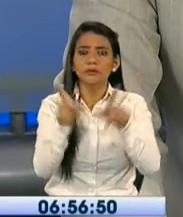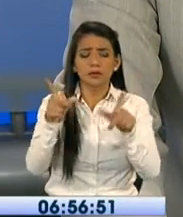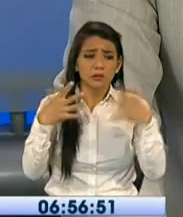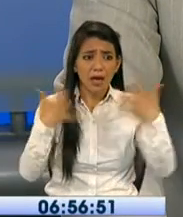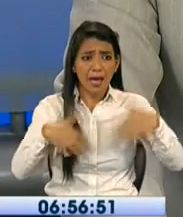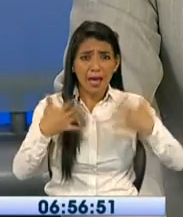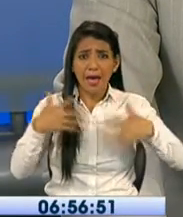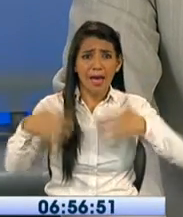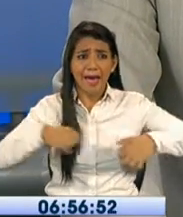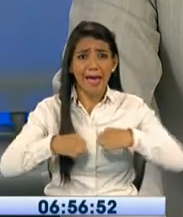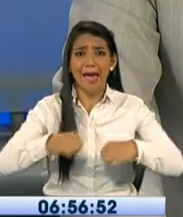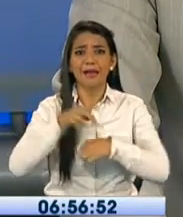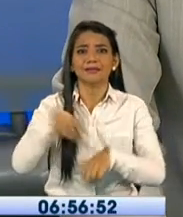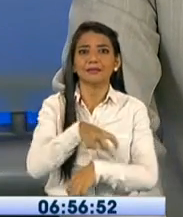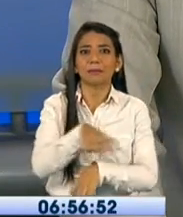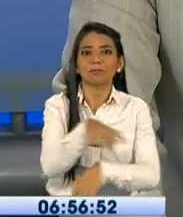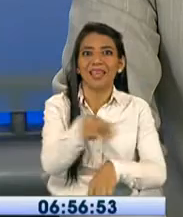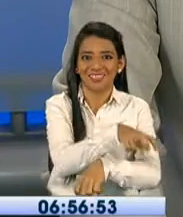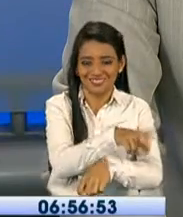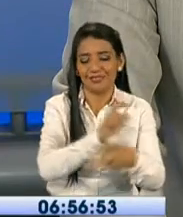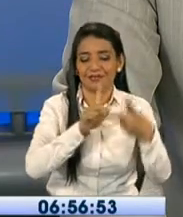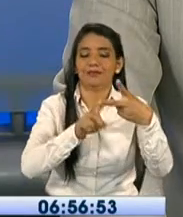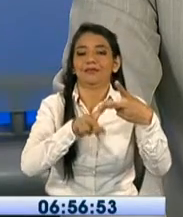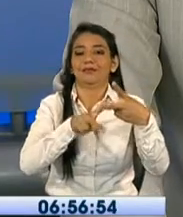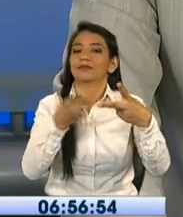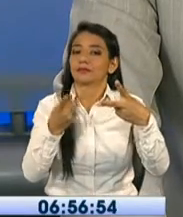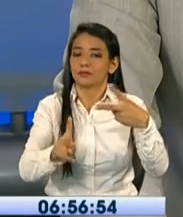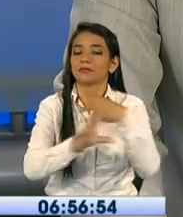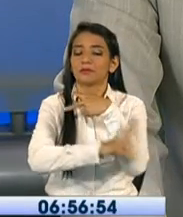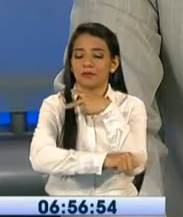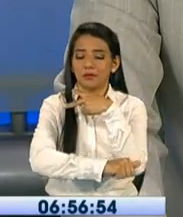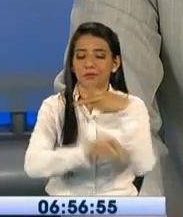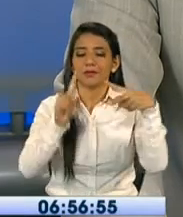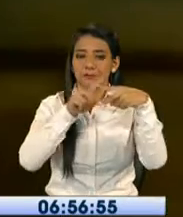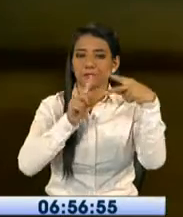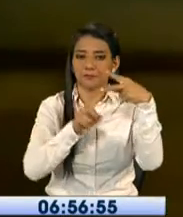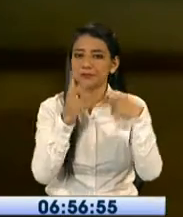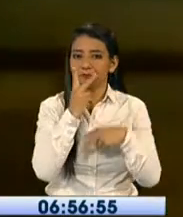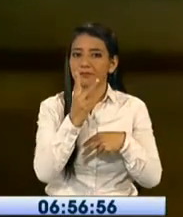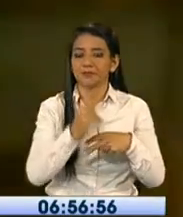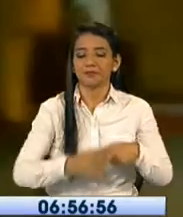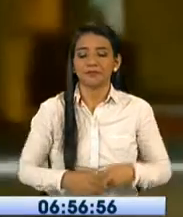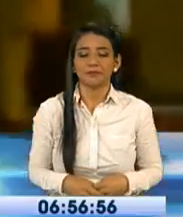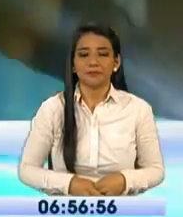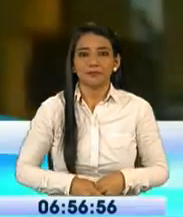ver una serpiente. También registraron un intento de robo.